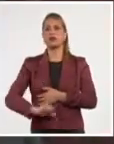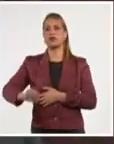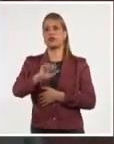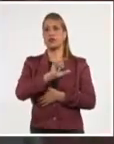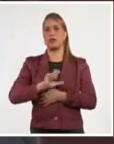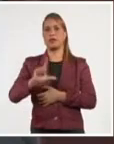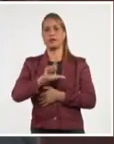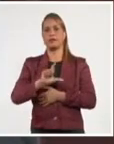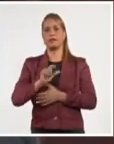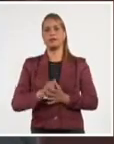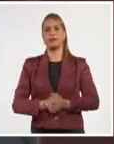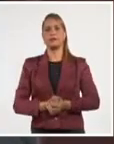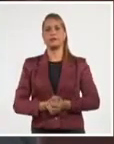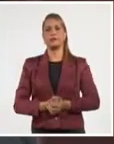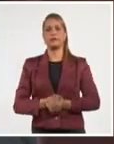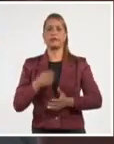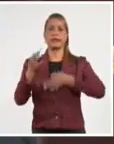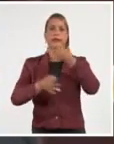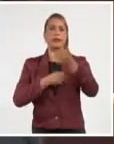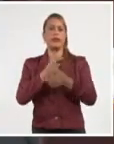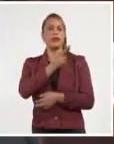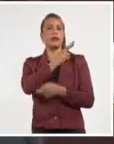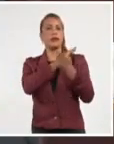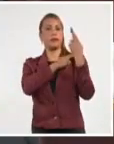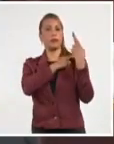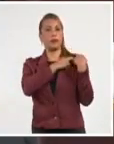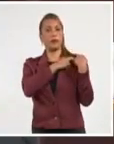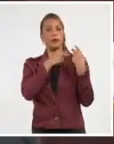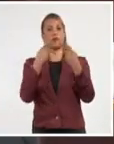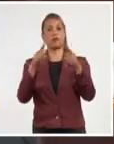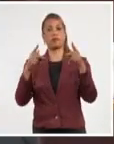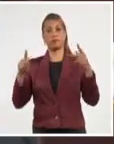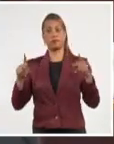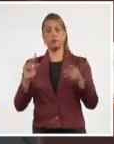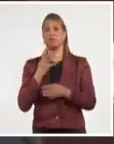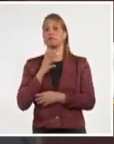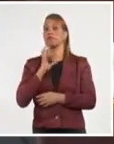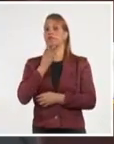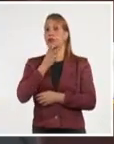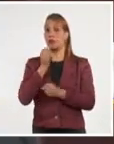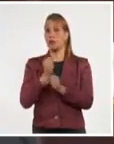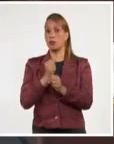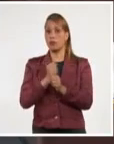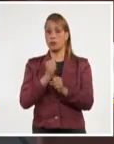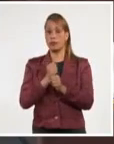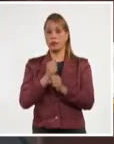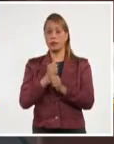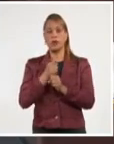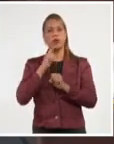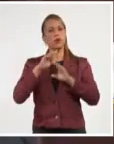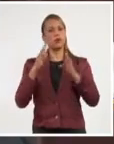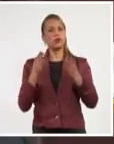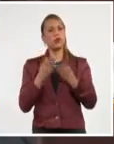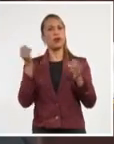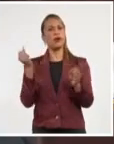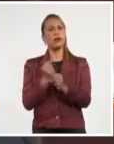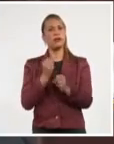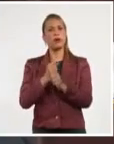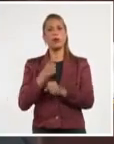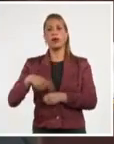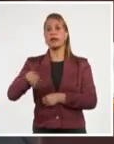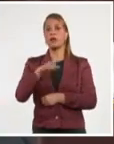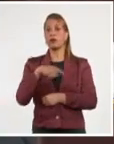La responsabilidad, la profesionalidad, la seriedad, el acierto con los que los órganos